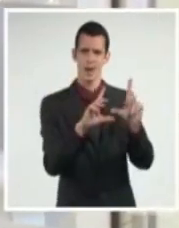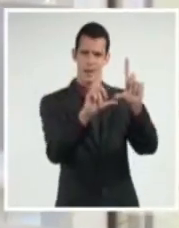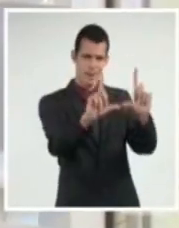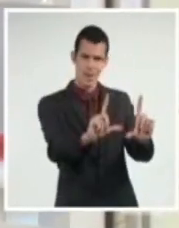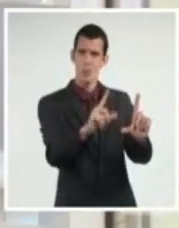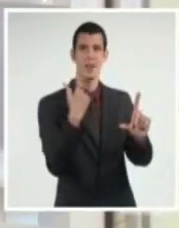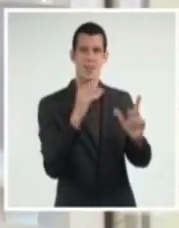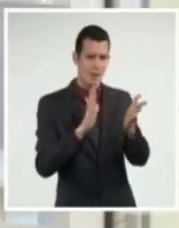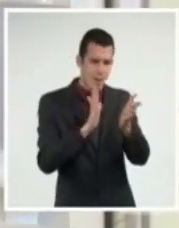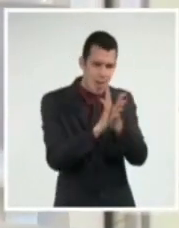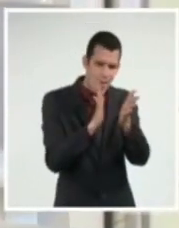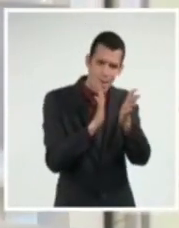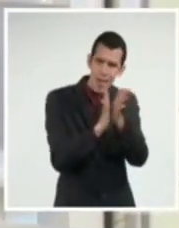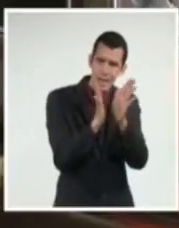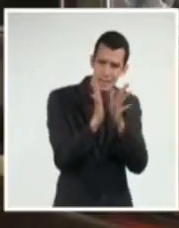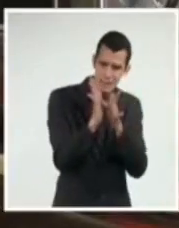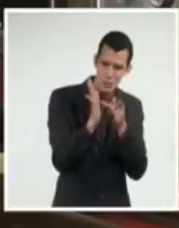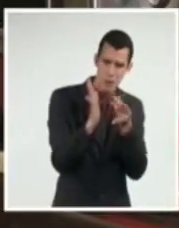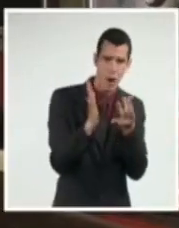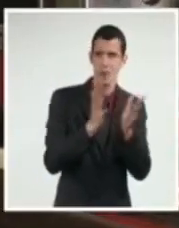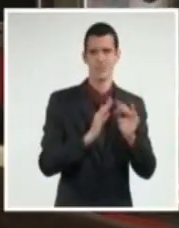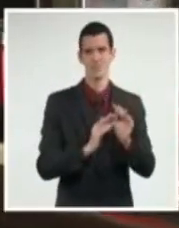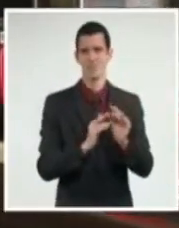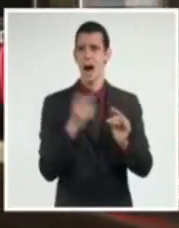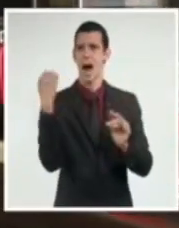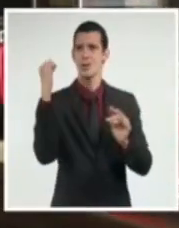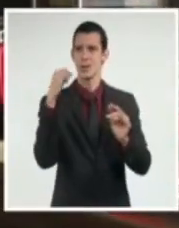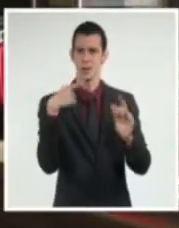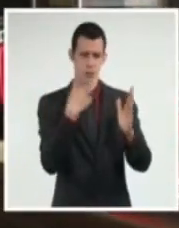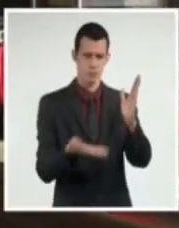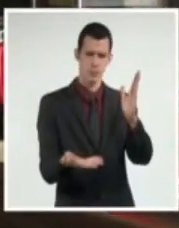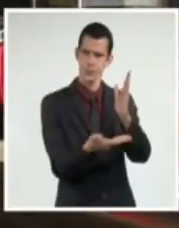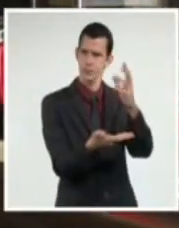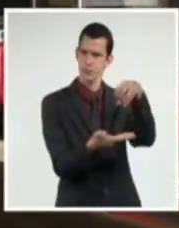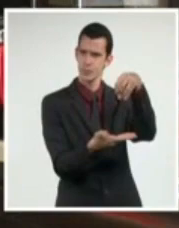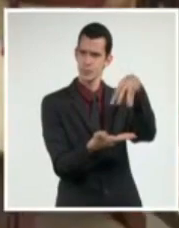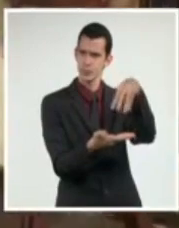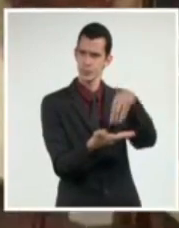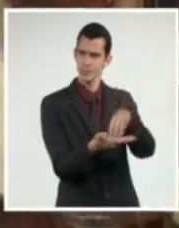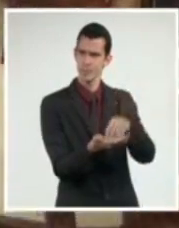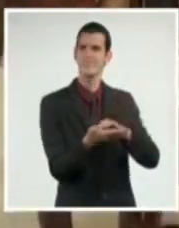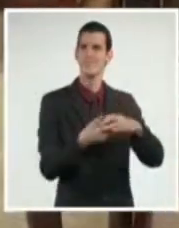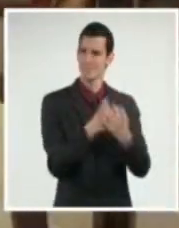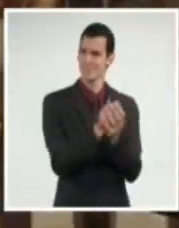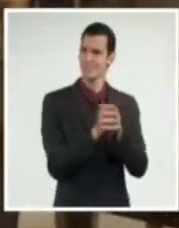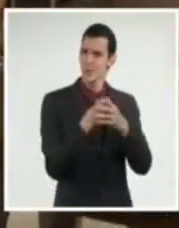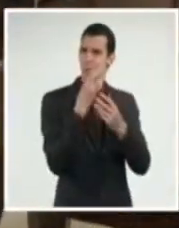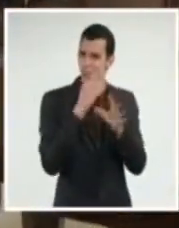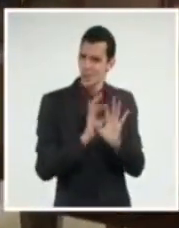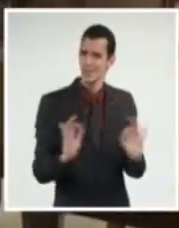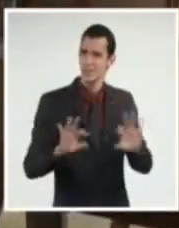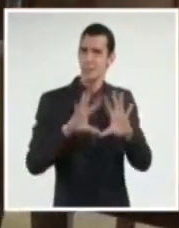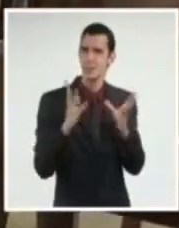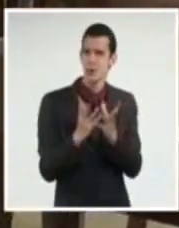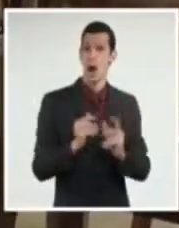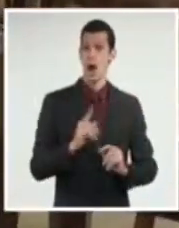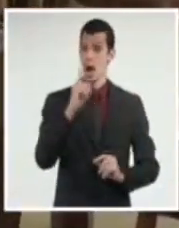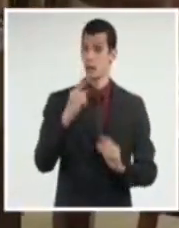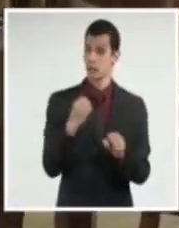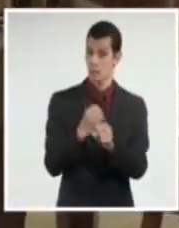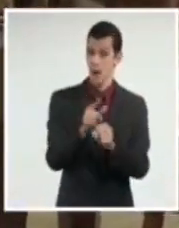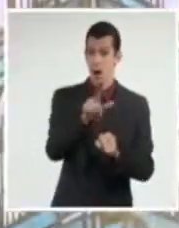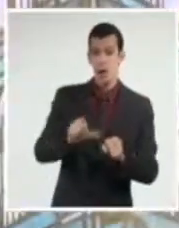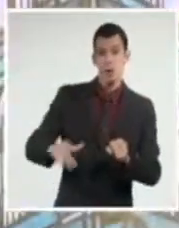la constante desinfección de superficies y la autorresponsabilidad por parte de sus trabajadores, todos con su esquema completo